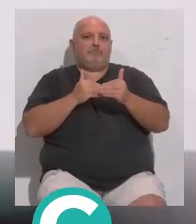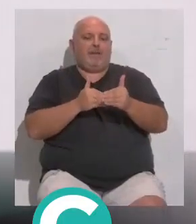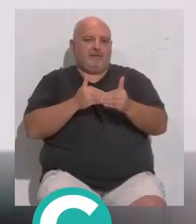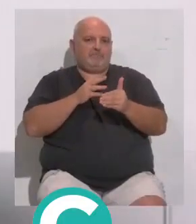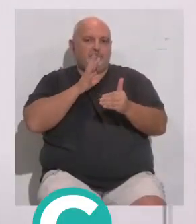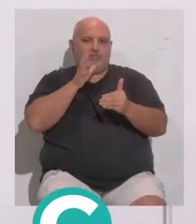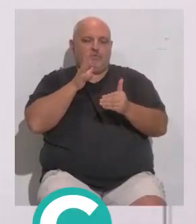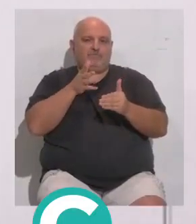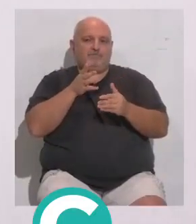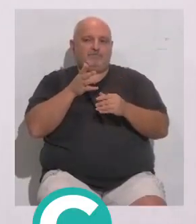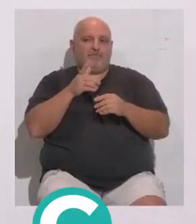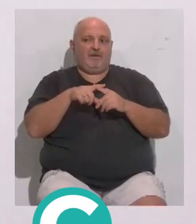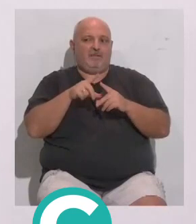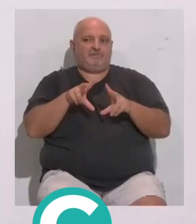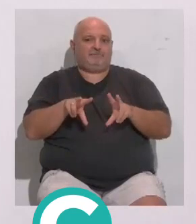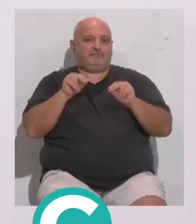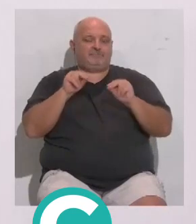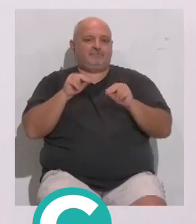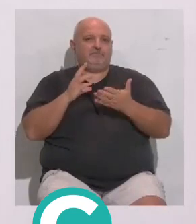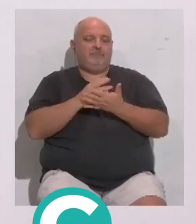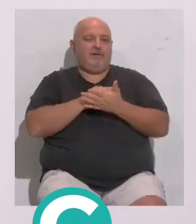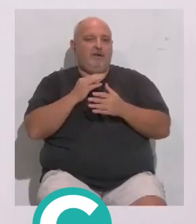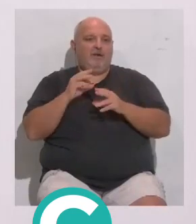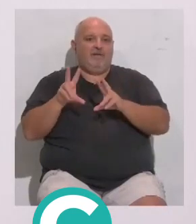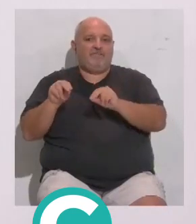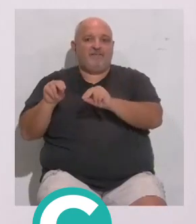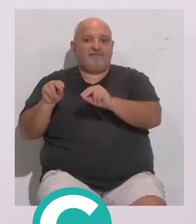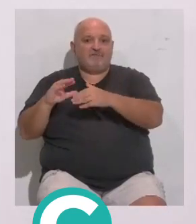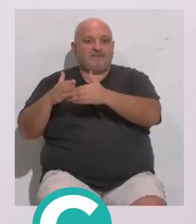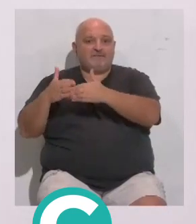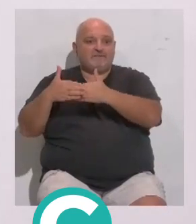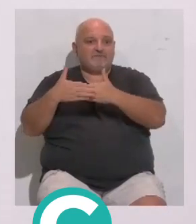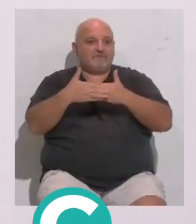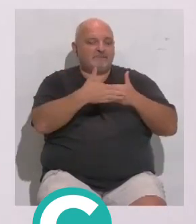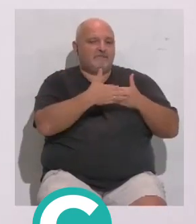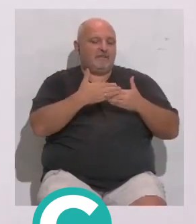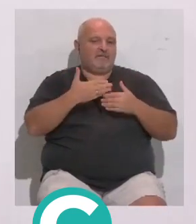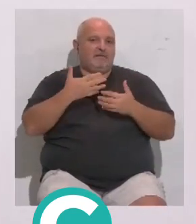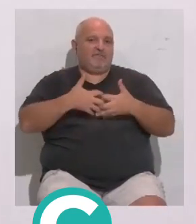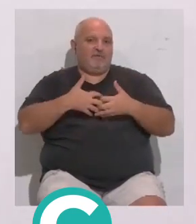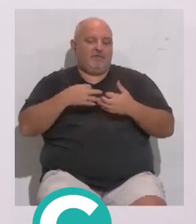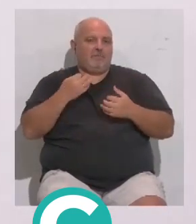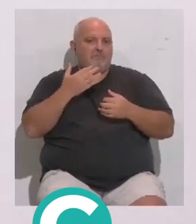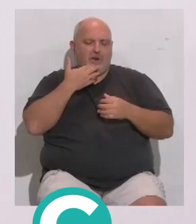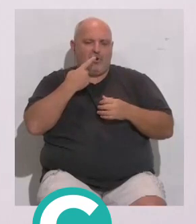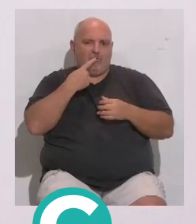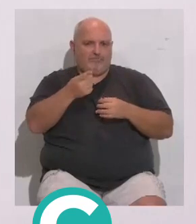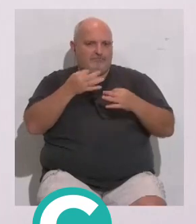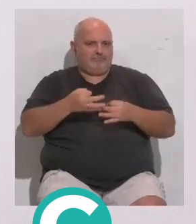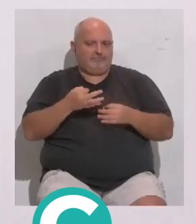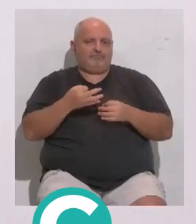más porque hasta que no se todos los flecos no queden bien no podemos poner en marcha ese tranvía, pero lo dicho al